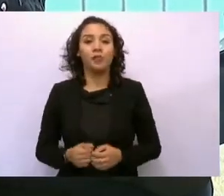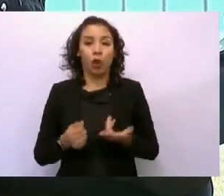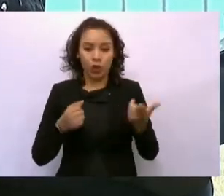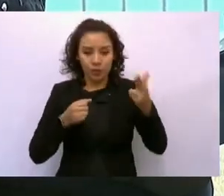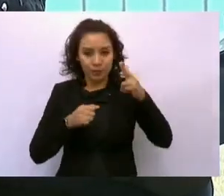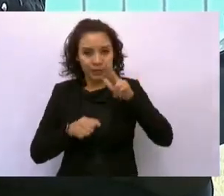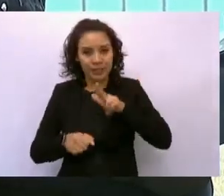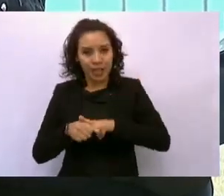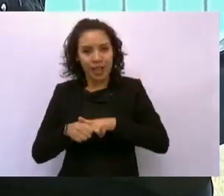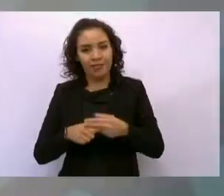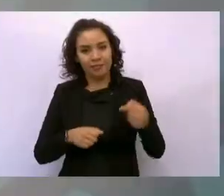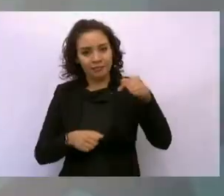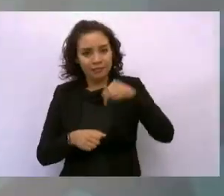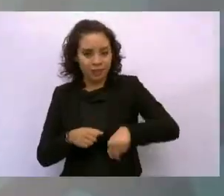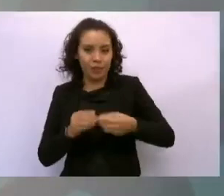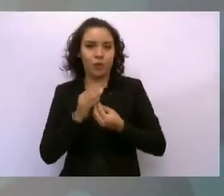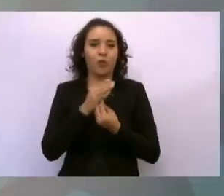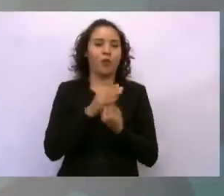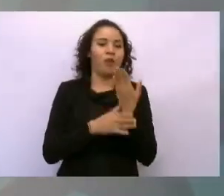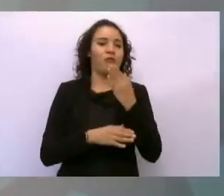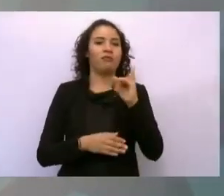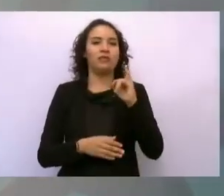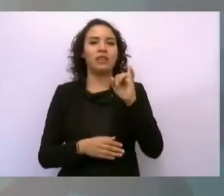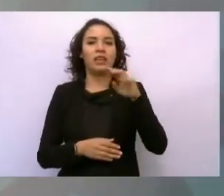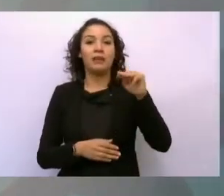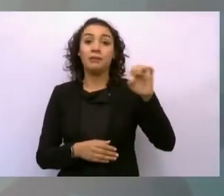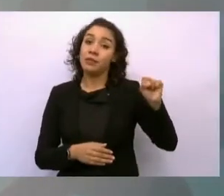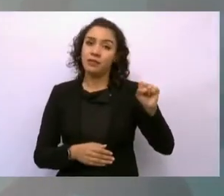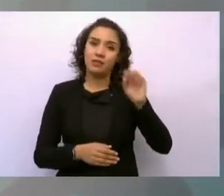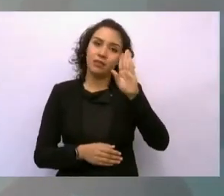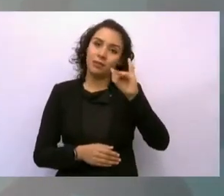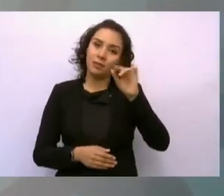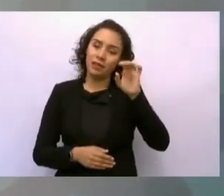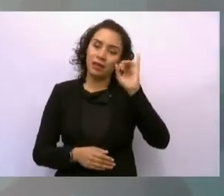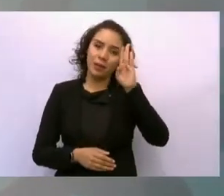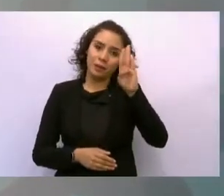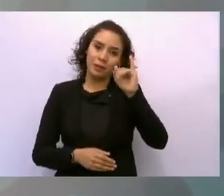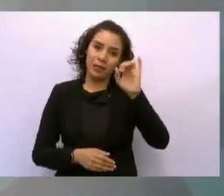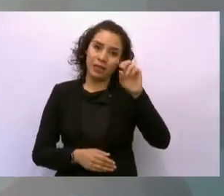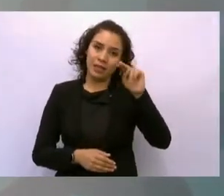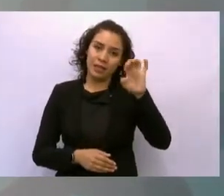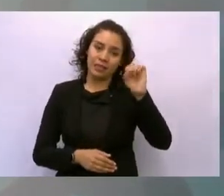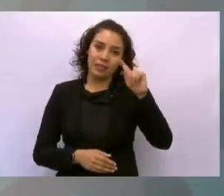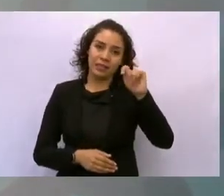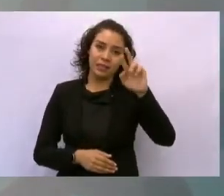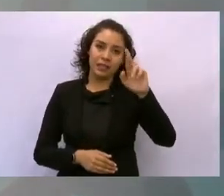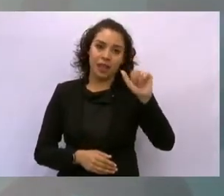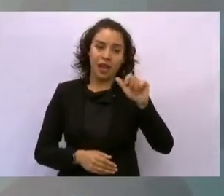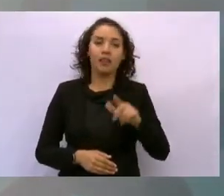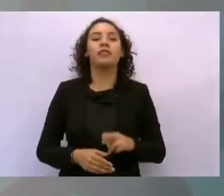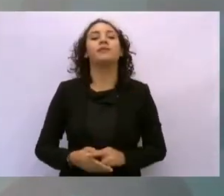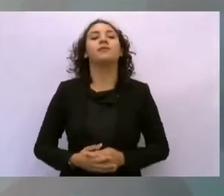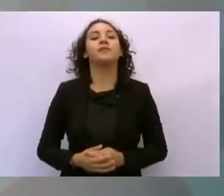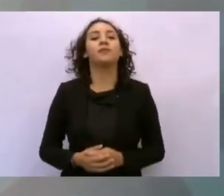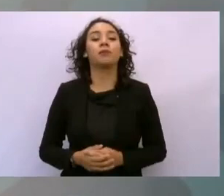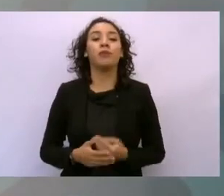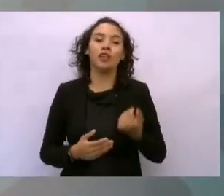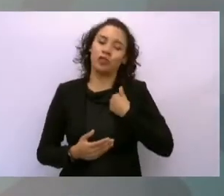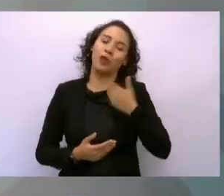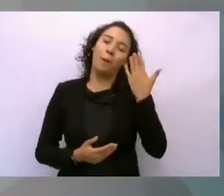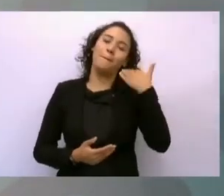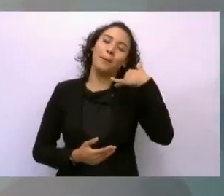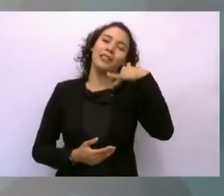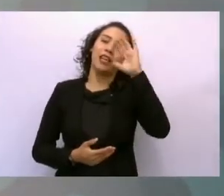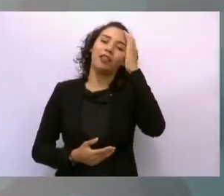de este nuevo organismo, IMSS Bienestar, y yo ya conocía